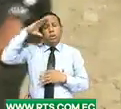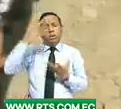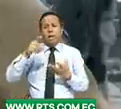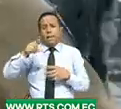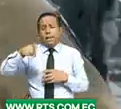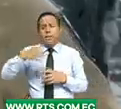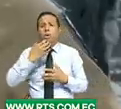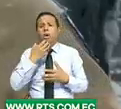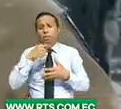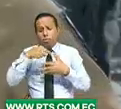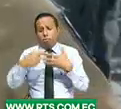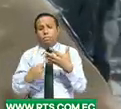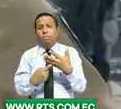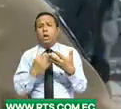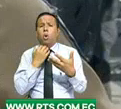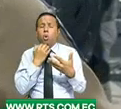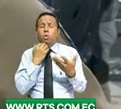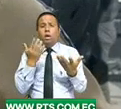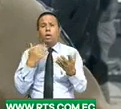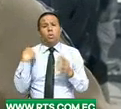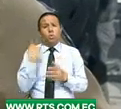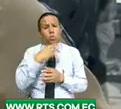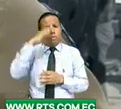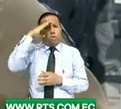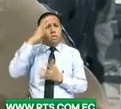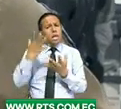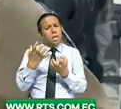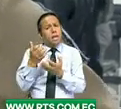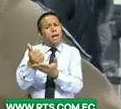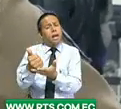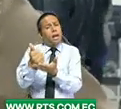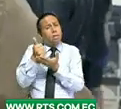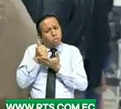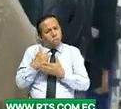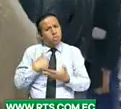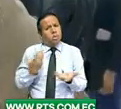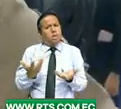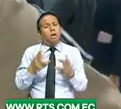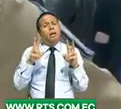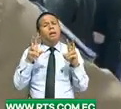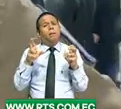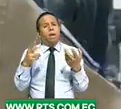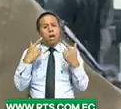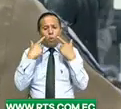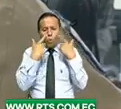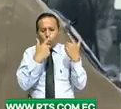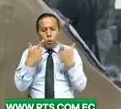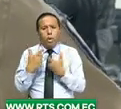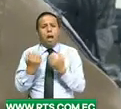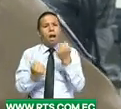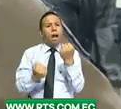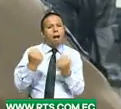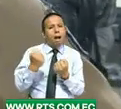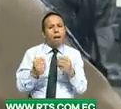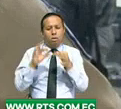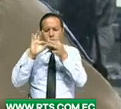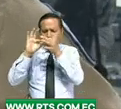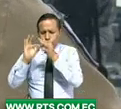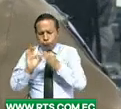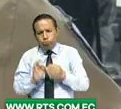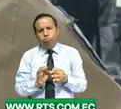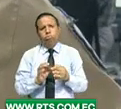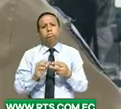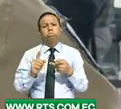ciudad. Nosotros como policía lo que pedimos es que se nos ayude con el tema del mantenimiento de los vehículos, que ya tenemos